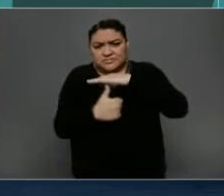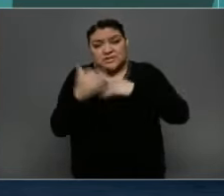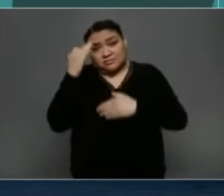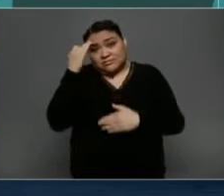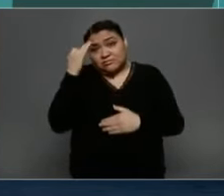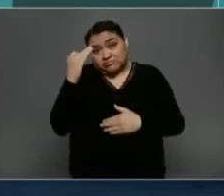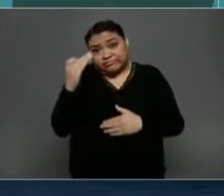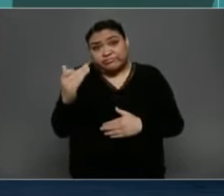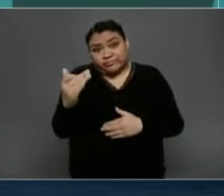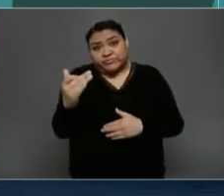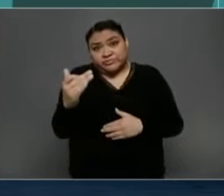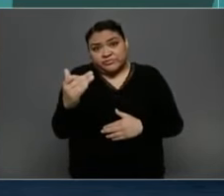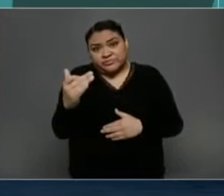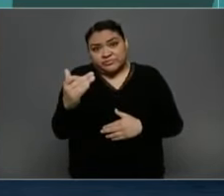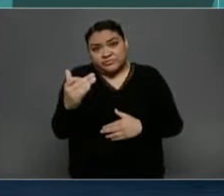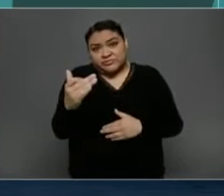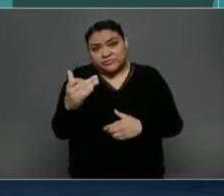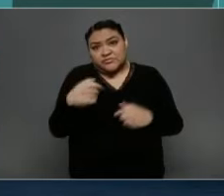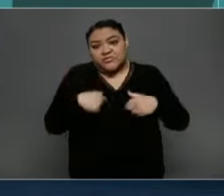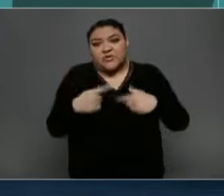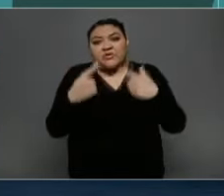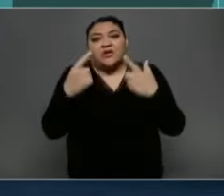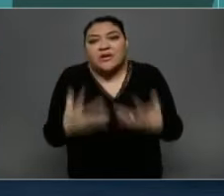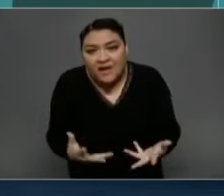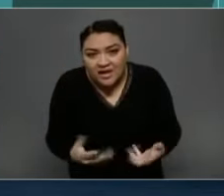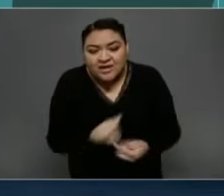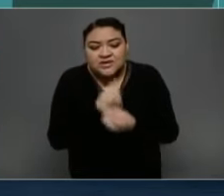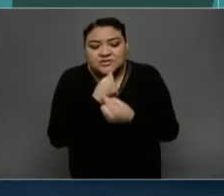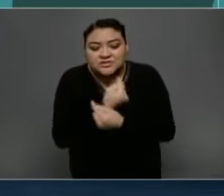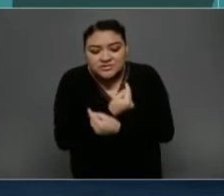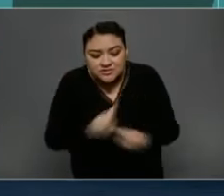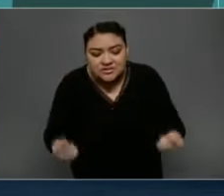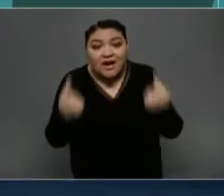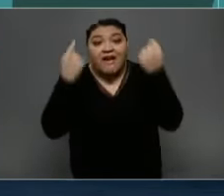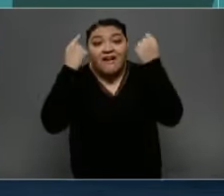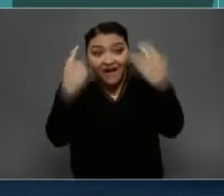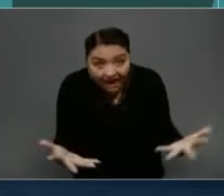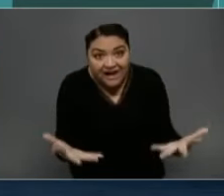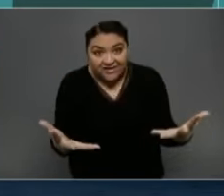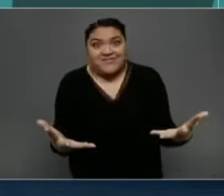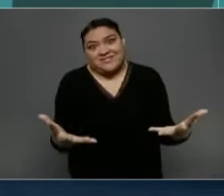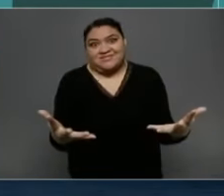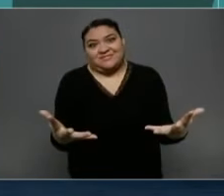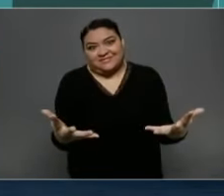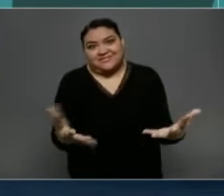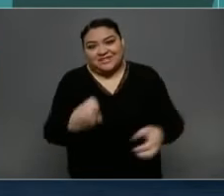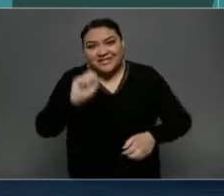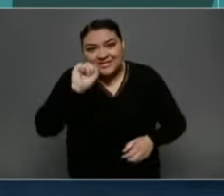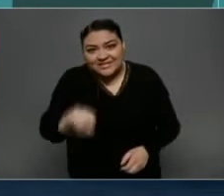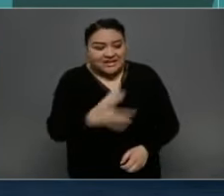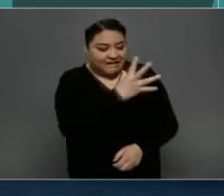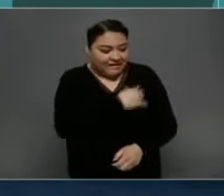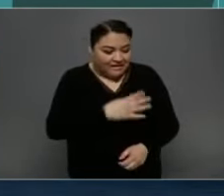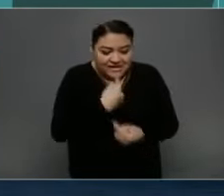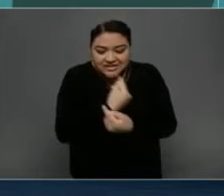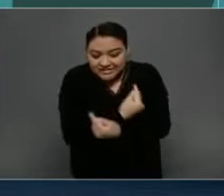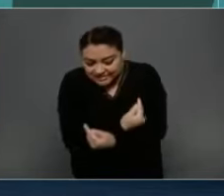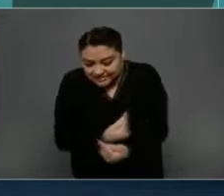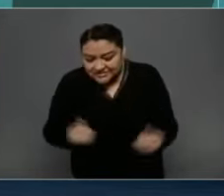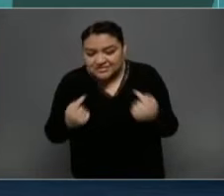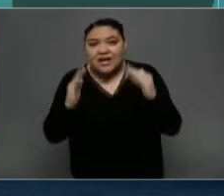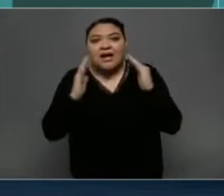tanto tiempo y es que chingados hacemos con los niños qué hacemos con los hijos que